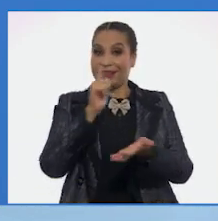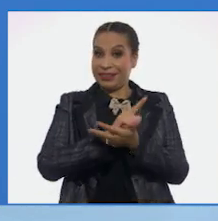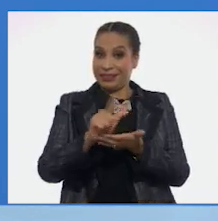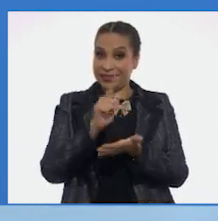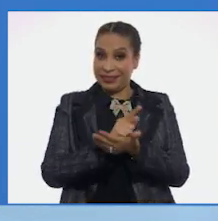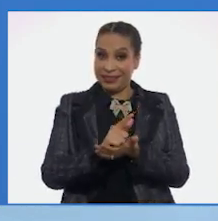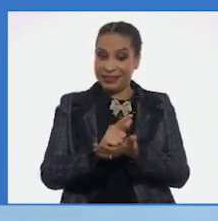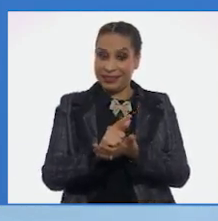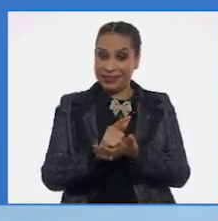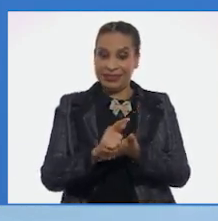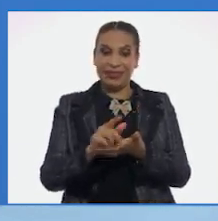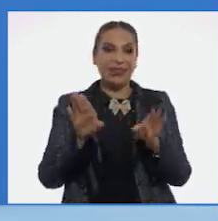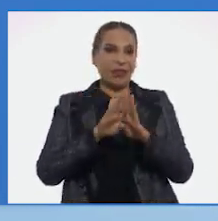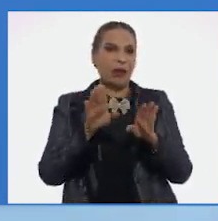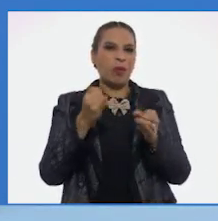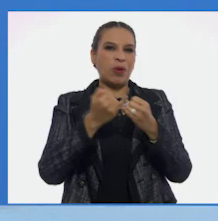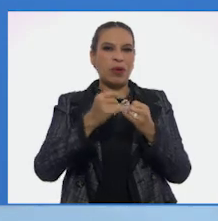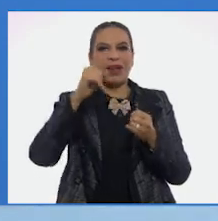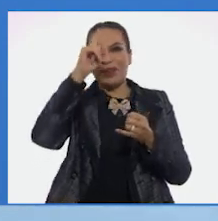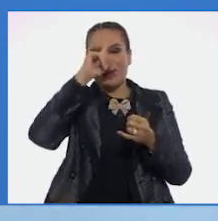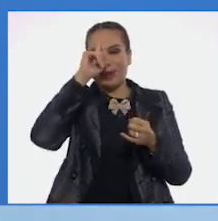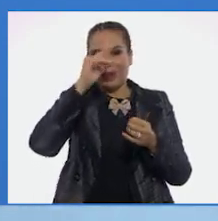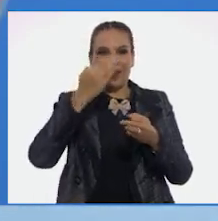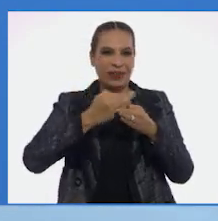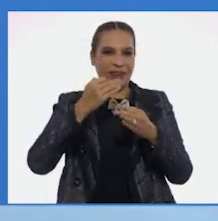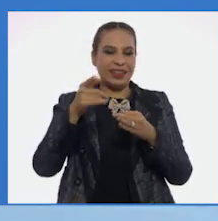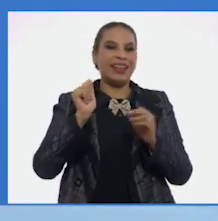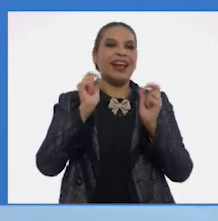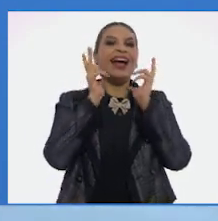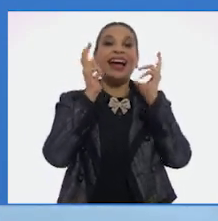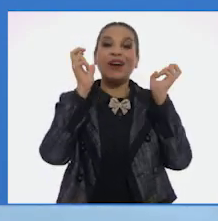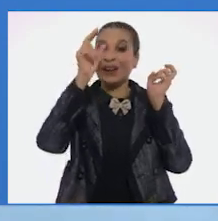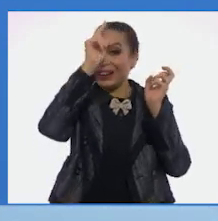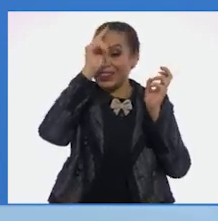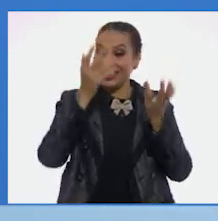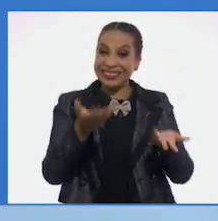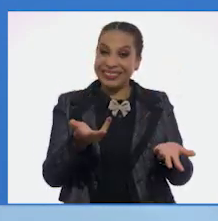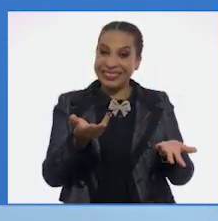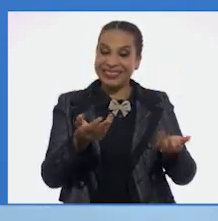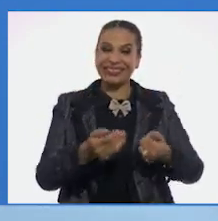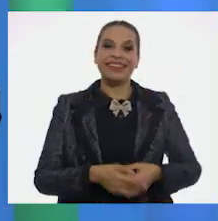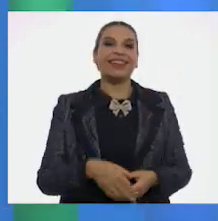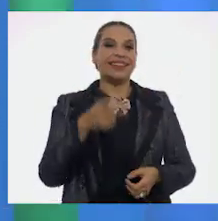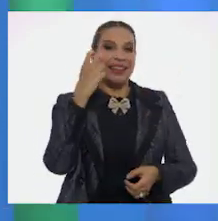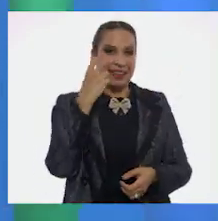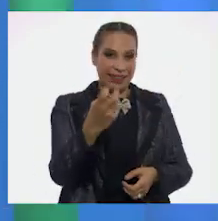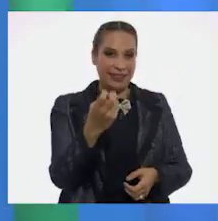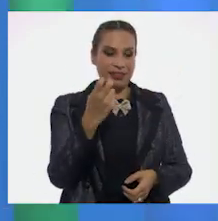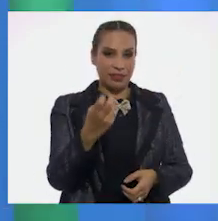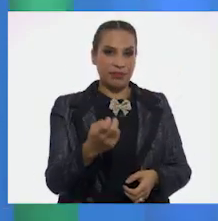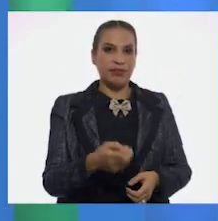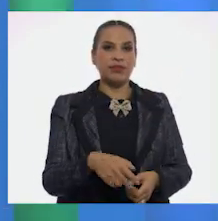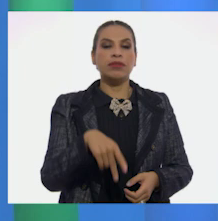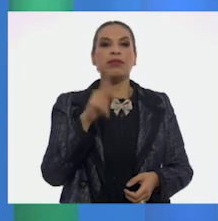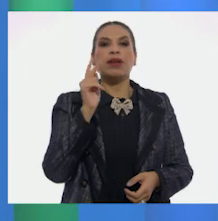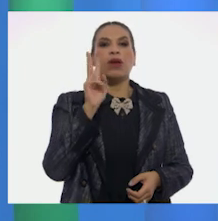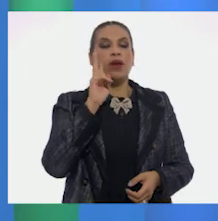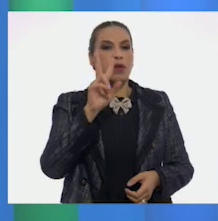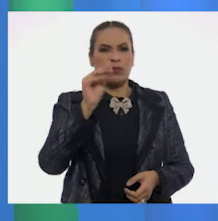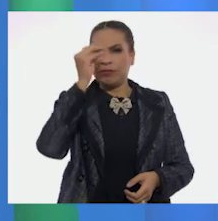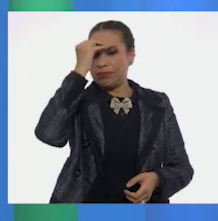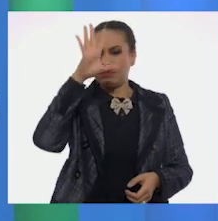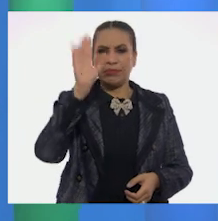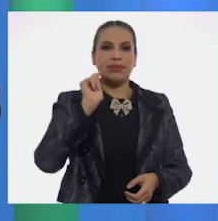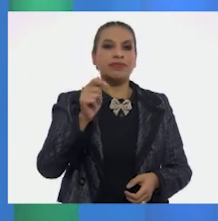higiene. Sí, como los consejos que nos da nuestro amigo Ajolisto. Exacto, Ton. Y no debemos olvidar